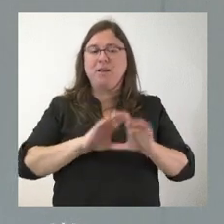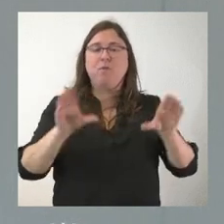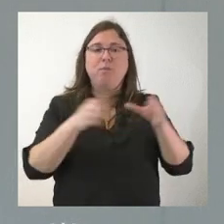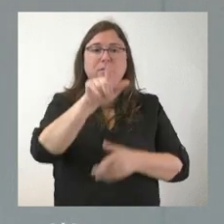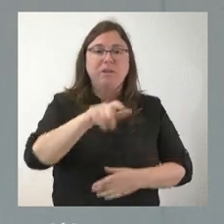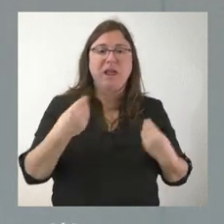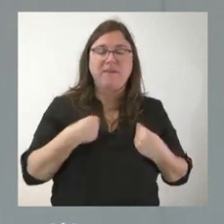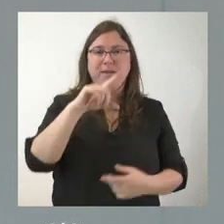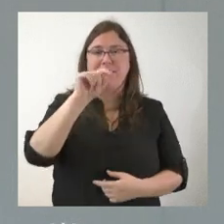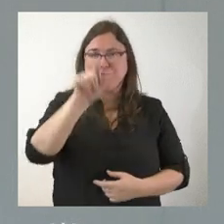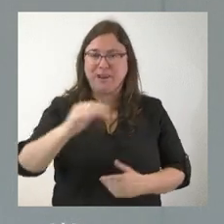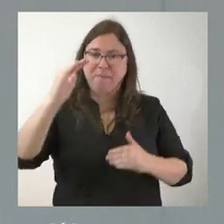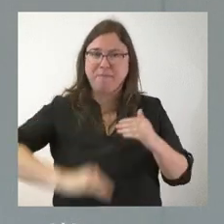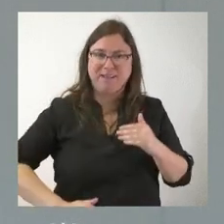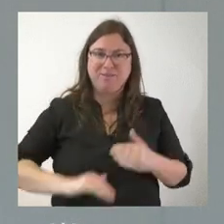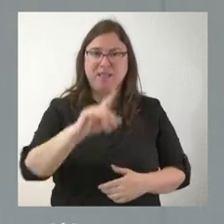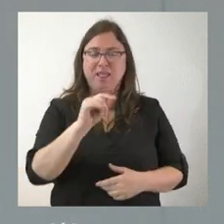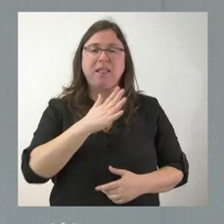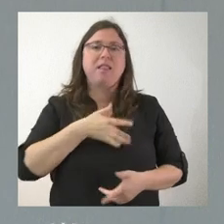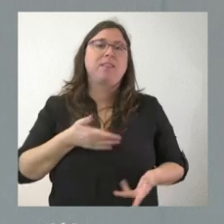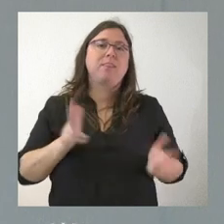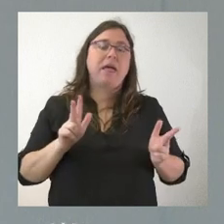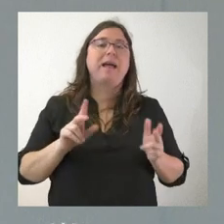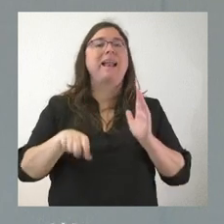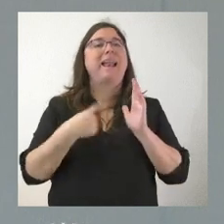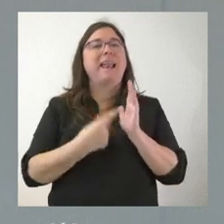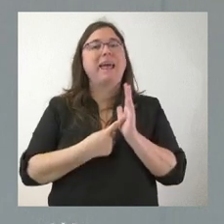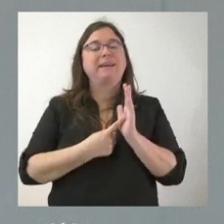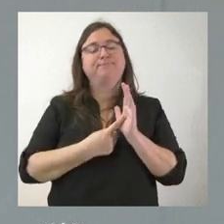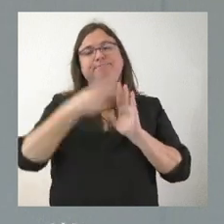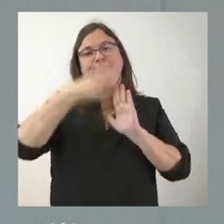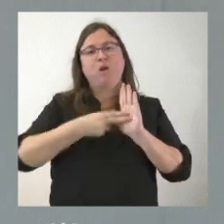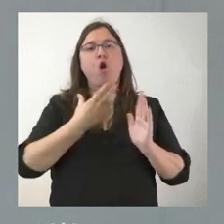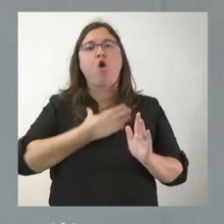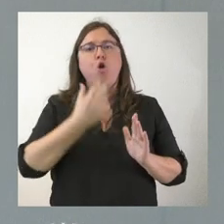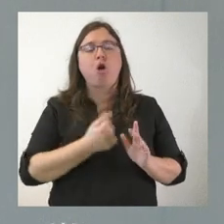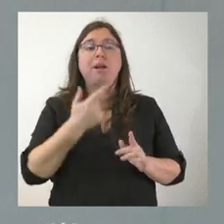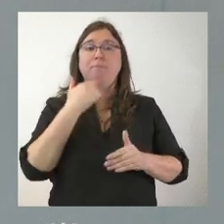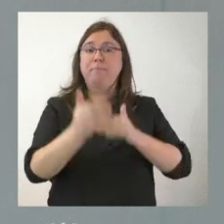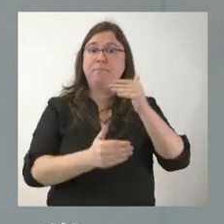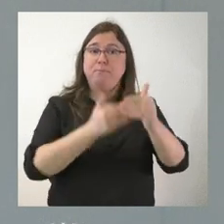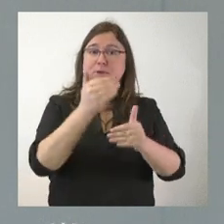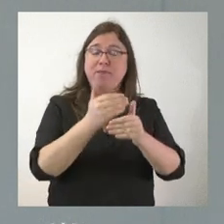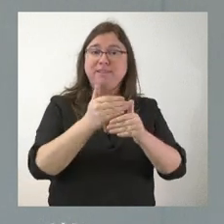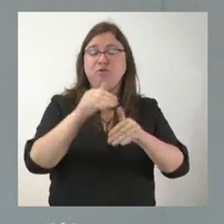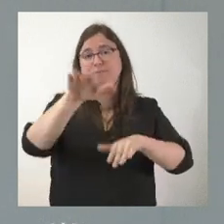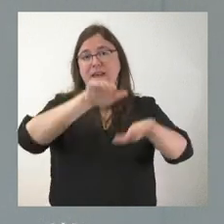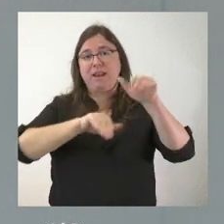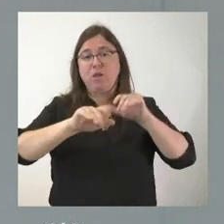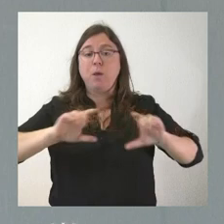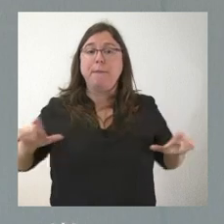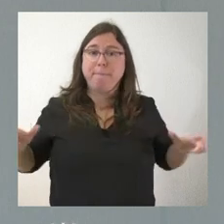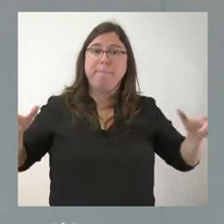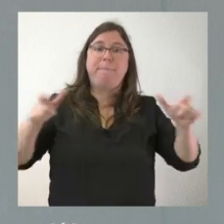menos de 100 habitantes que permite la ley de régimen local y que junto a ese proceso de elección donde el pleno